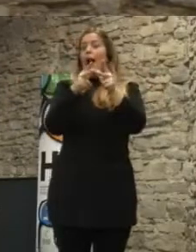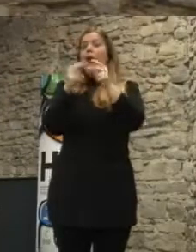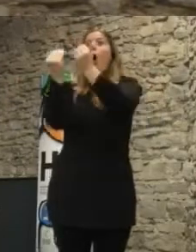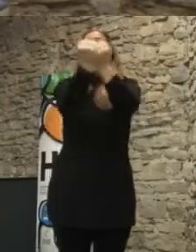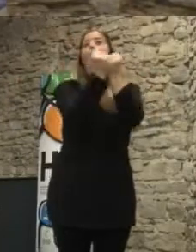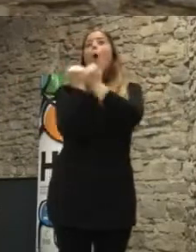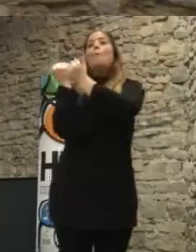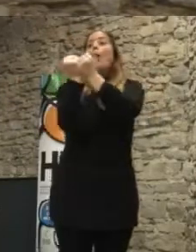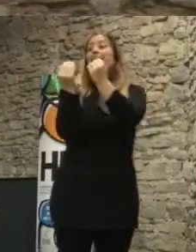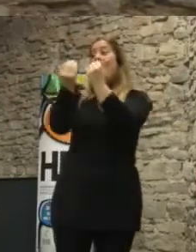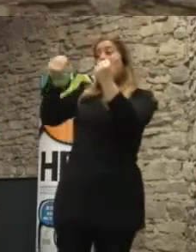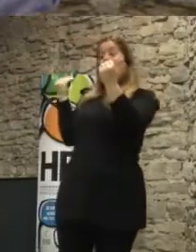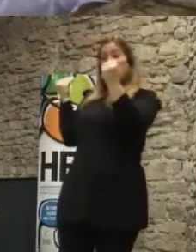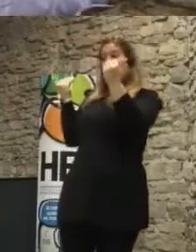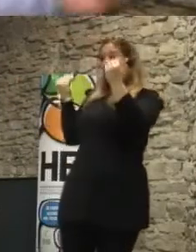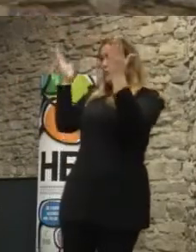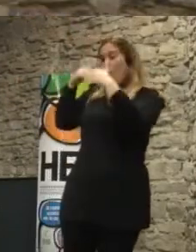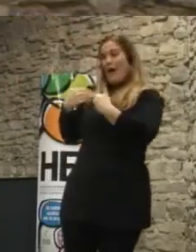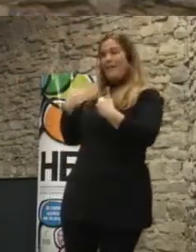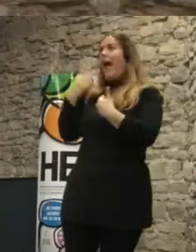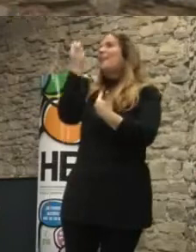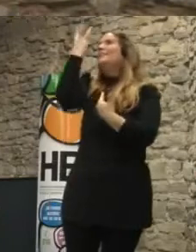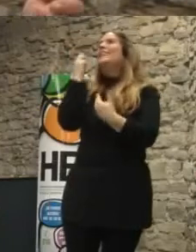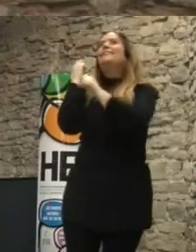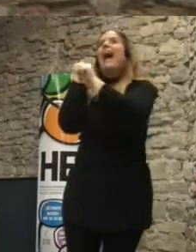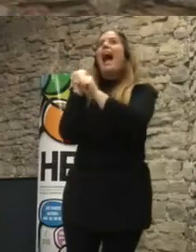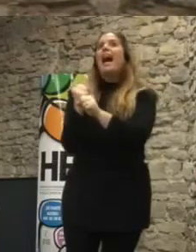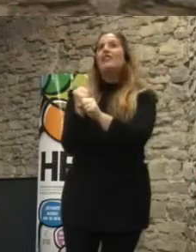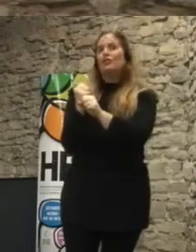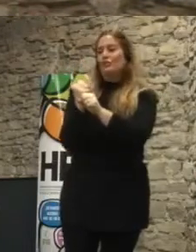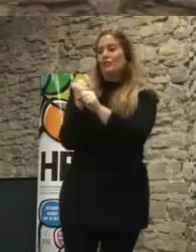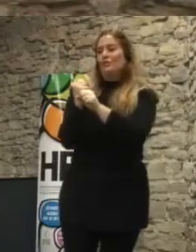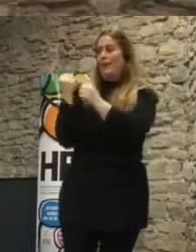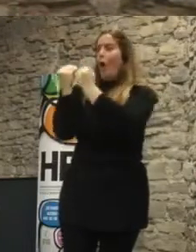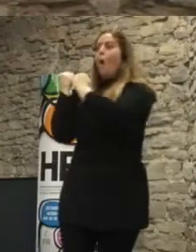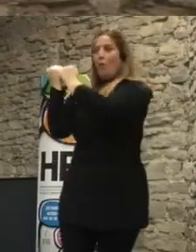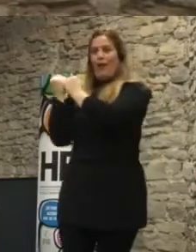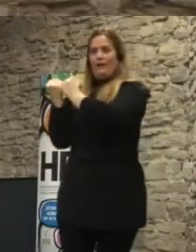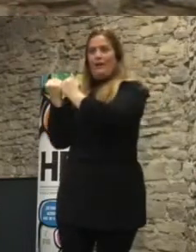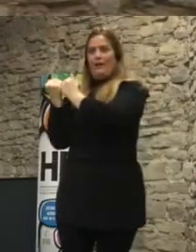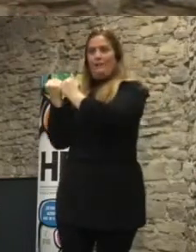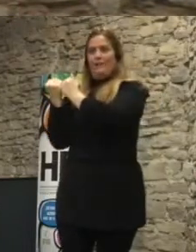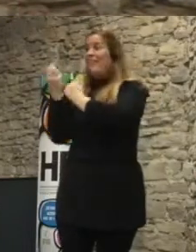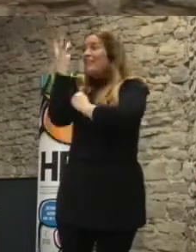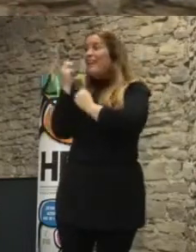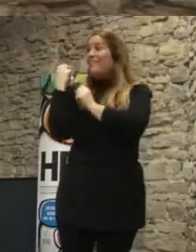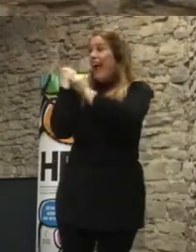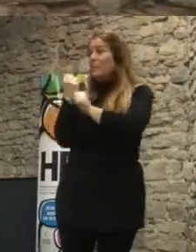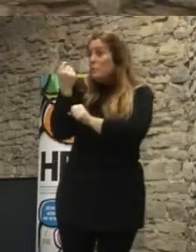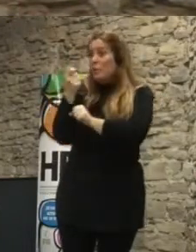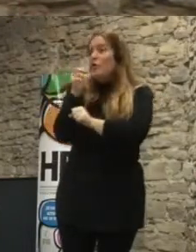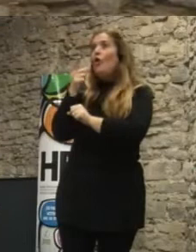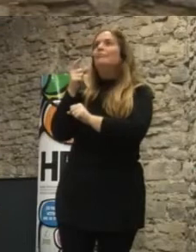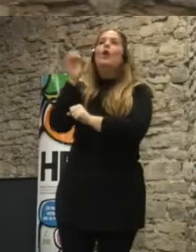hace 30 años, no de hace 3 siglos o 100 años, ¿no?